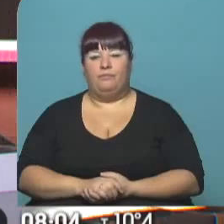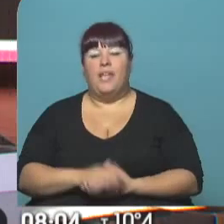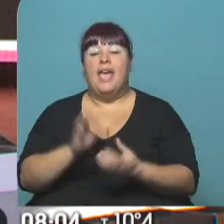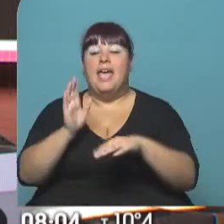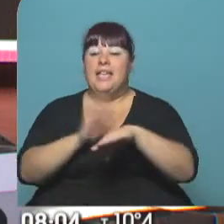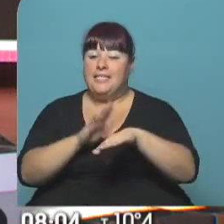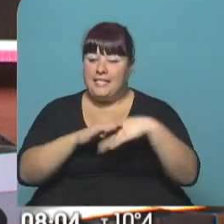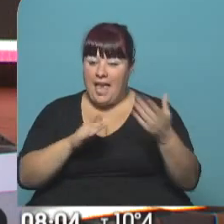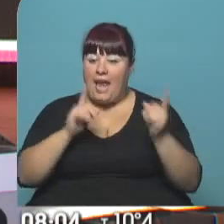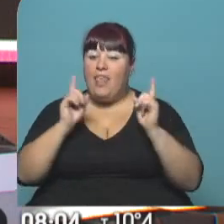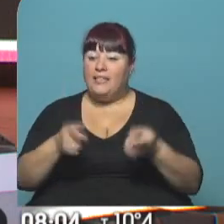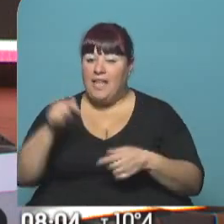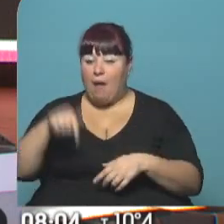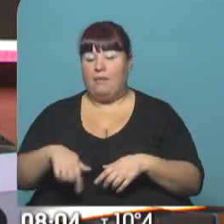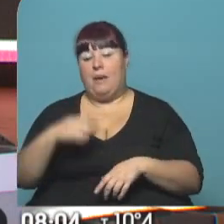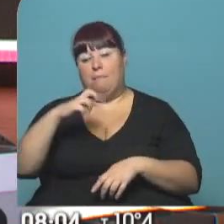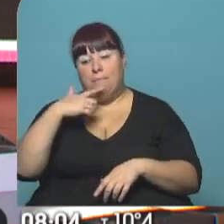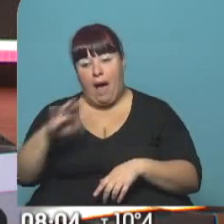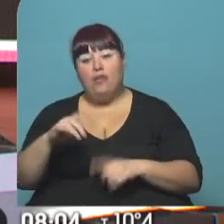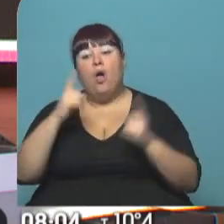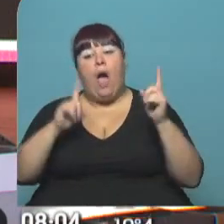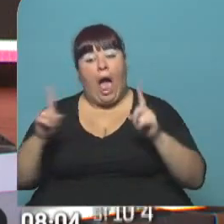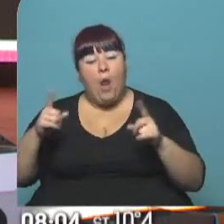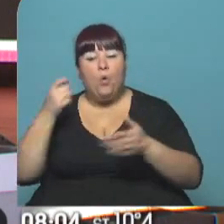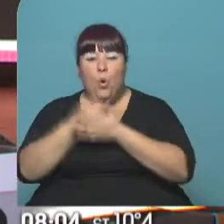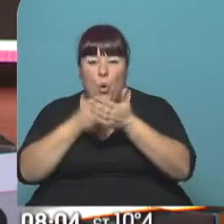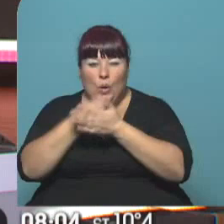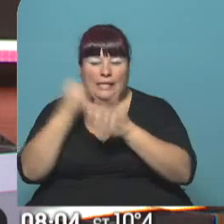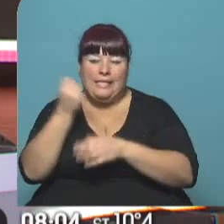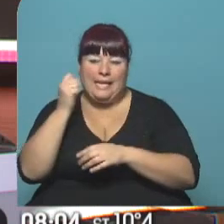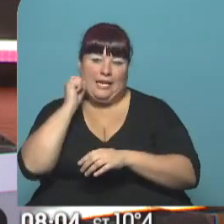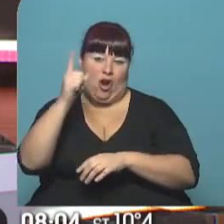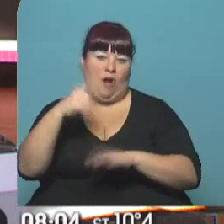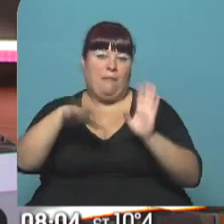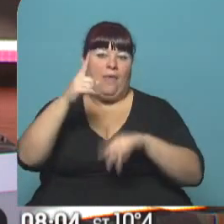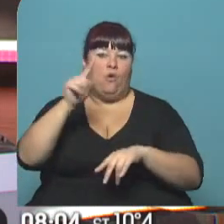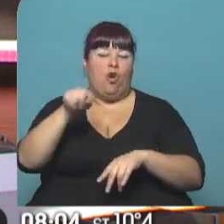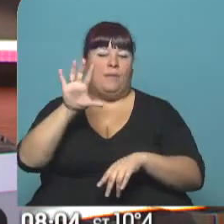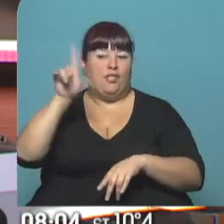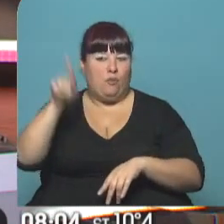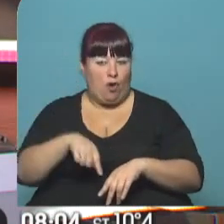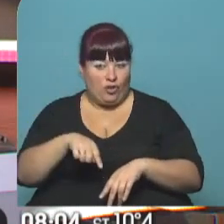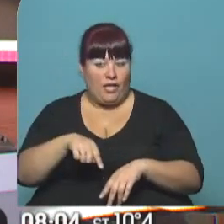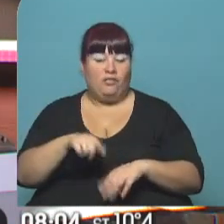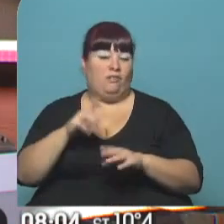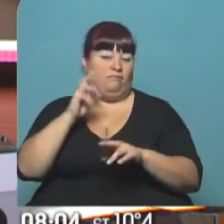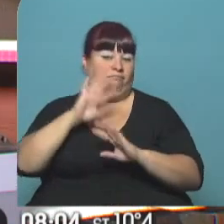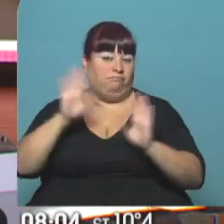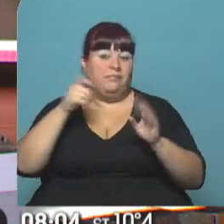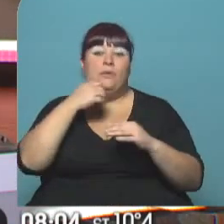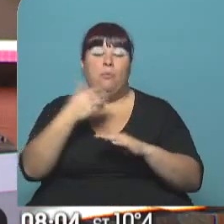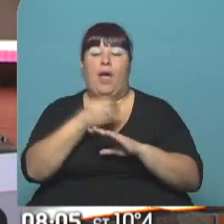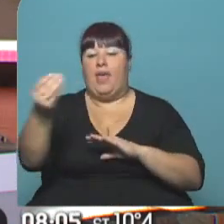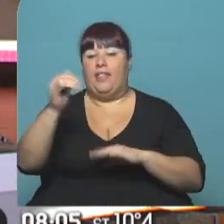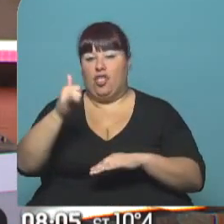La izquierda también presente en estas primarias, en muchos casos peleando por lograr más del 1,5% prescriptivo para